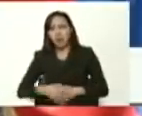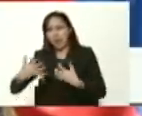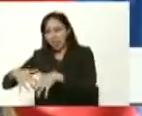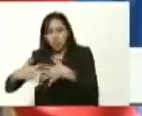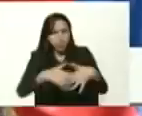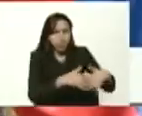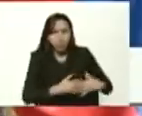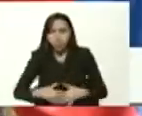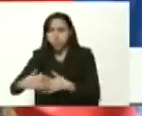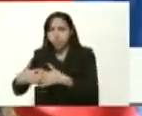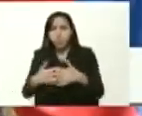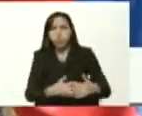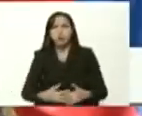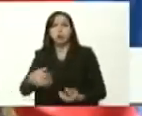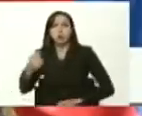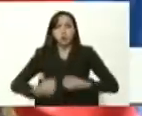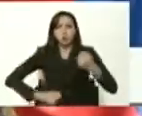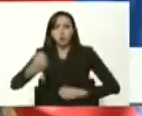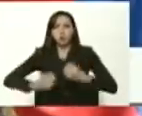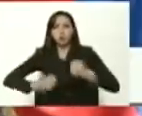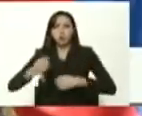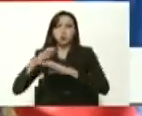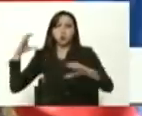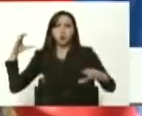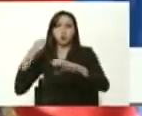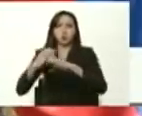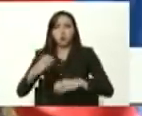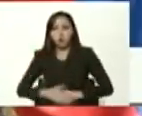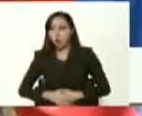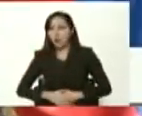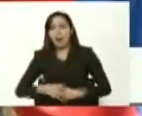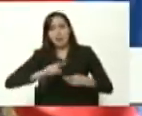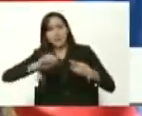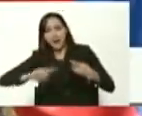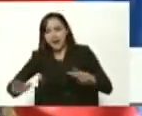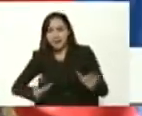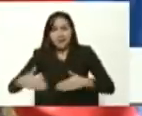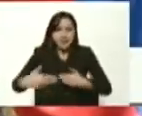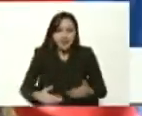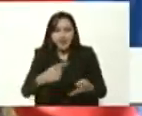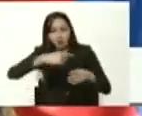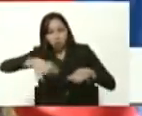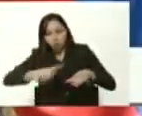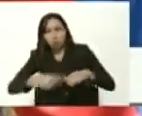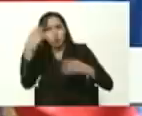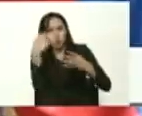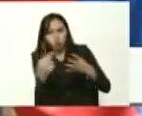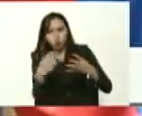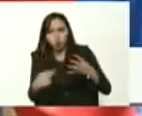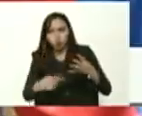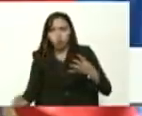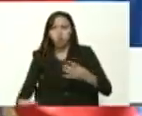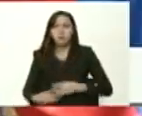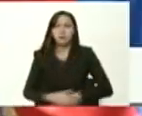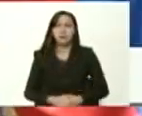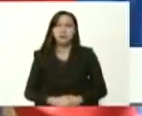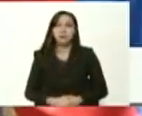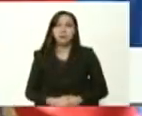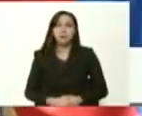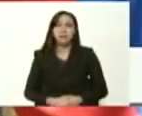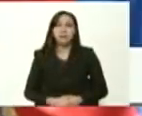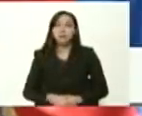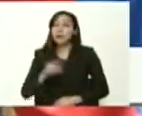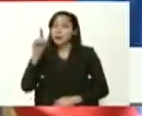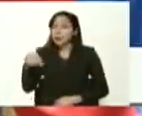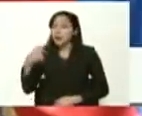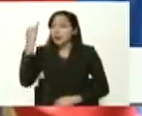maquinarias, vehículos, baterías, aceite y caucho, entre otros. Para que